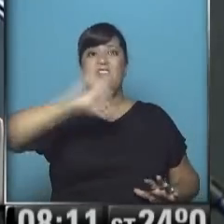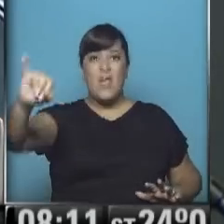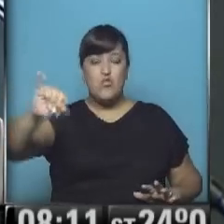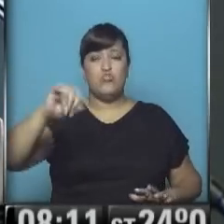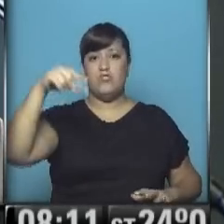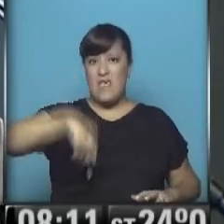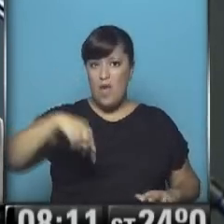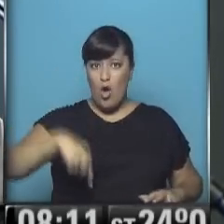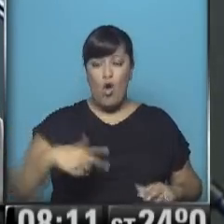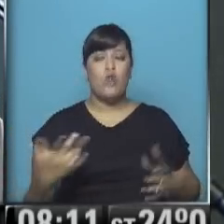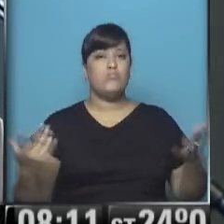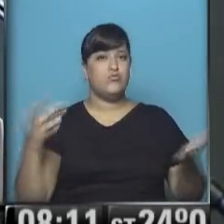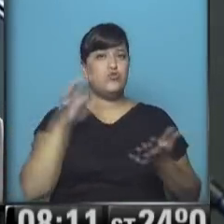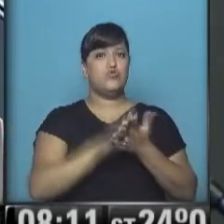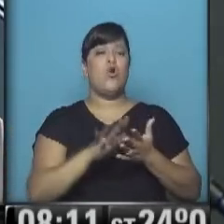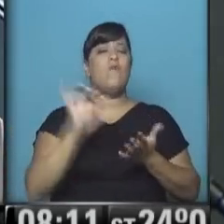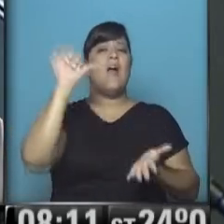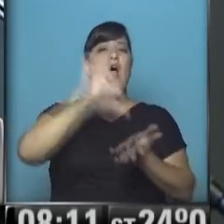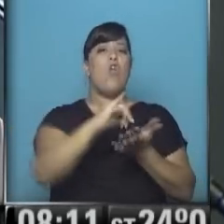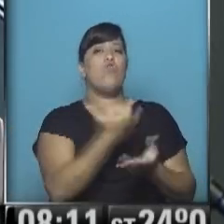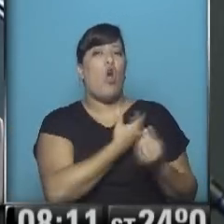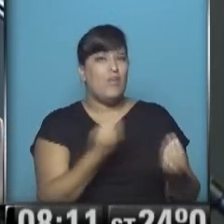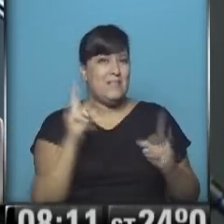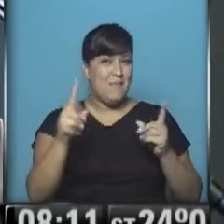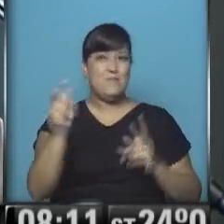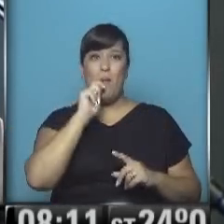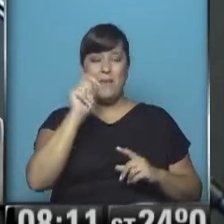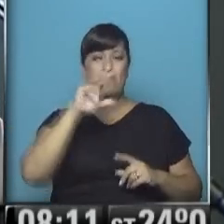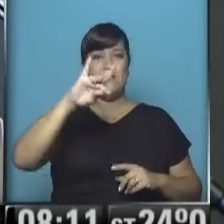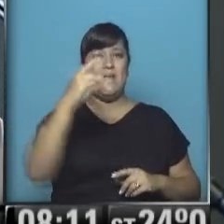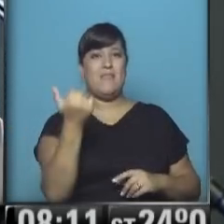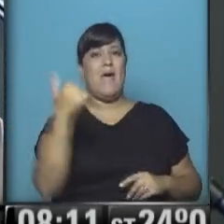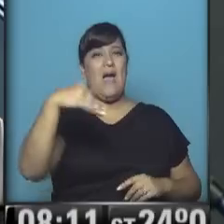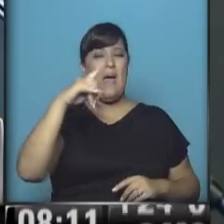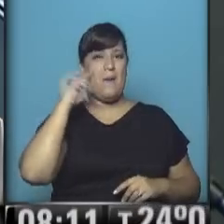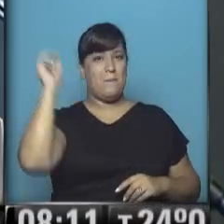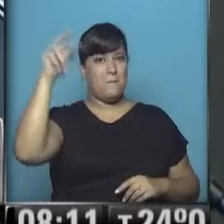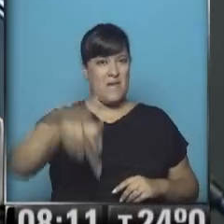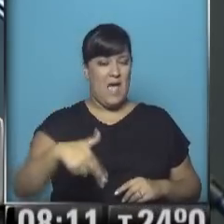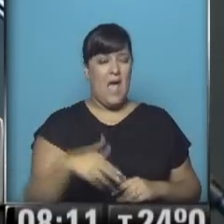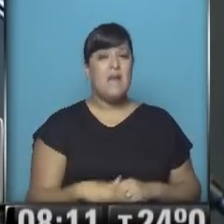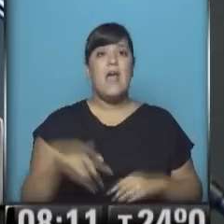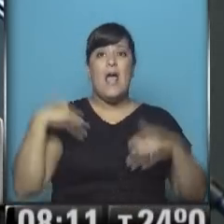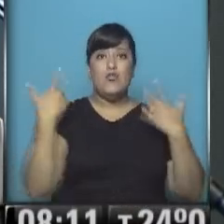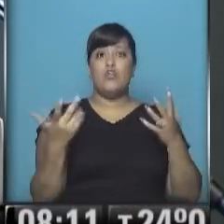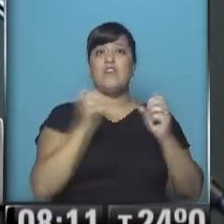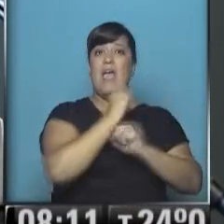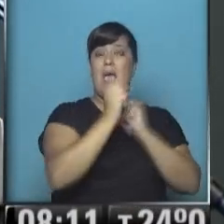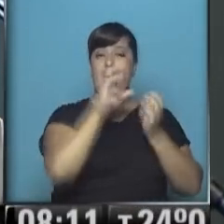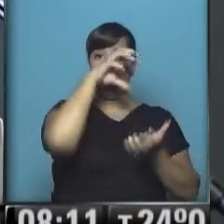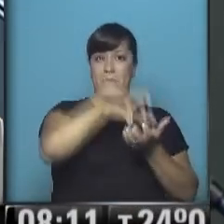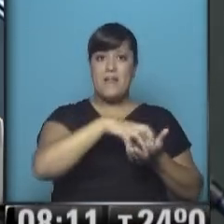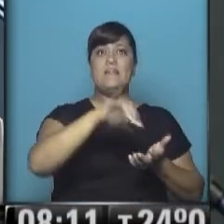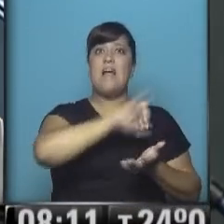la fecha con respecto al paradero del periodista de Buenos Aires Herald, Damián Ezequiel Patcher, la empresa pone en conocimiento de las